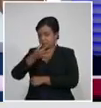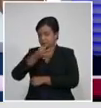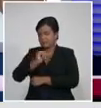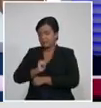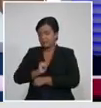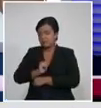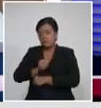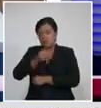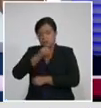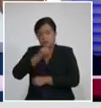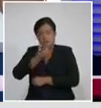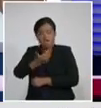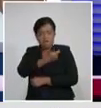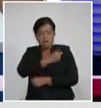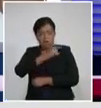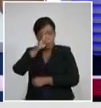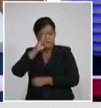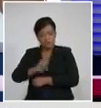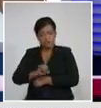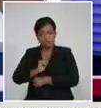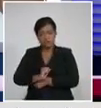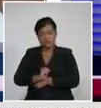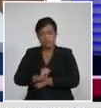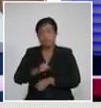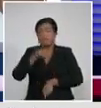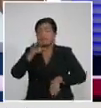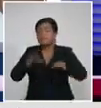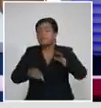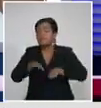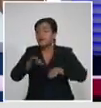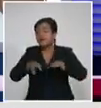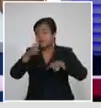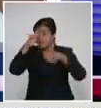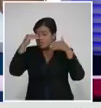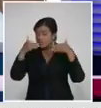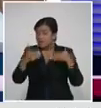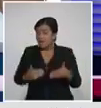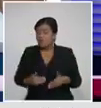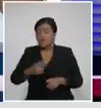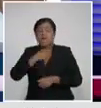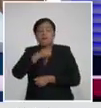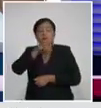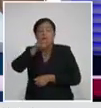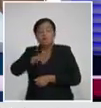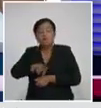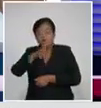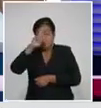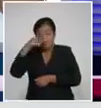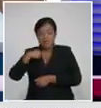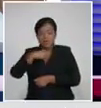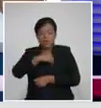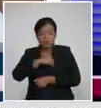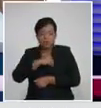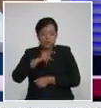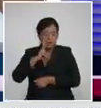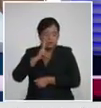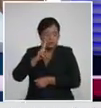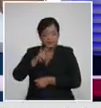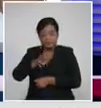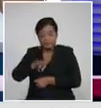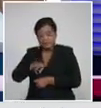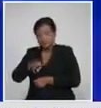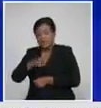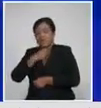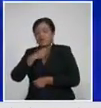posible que se pueda vacunar. Ahora va a depender de la evaluación que de voluntario haga el equipo médico que está allí en el